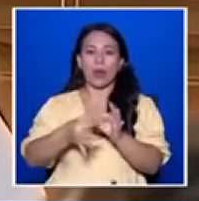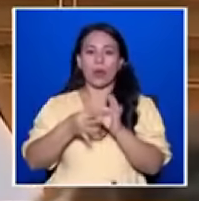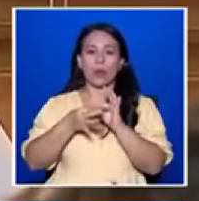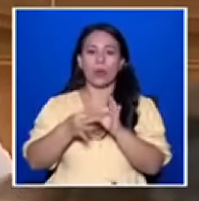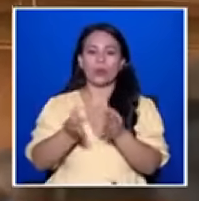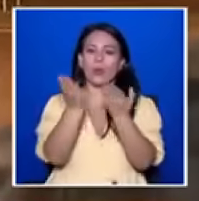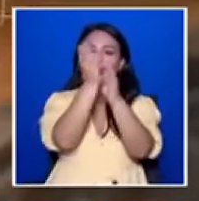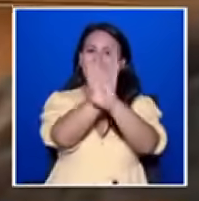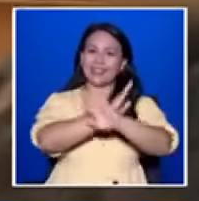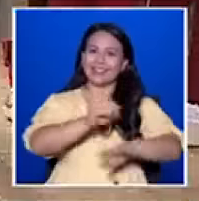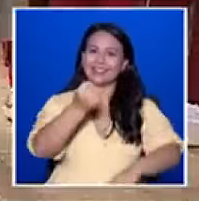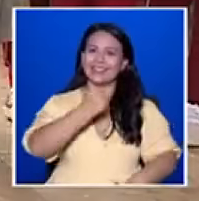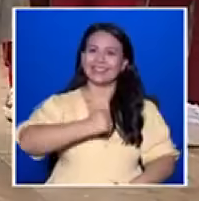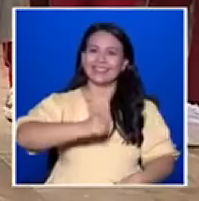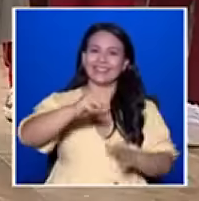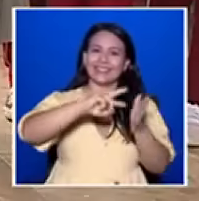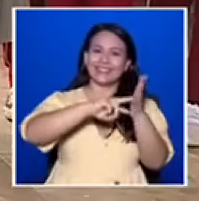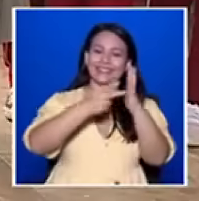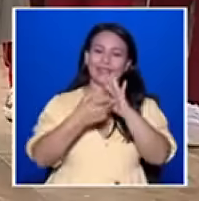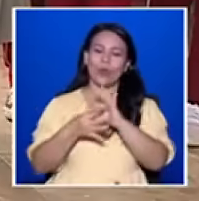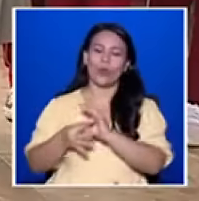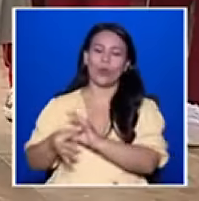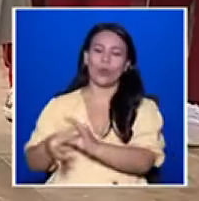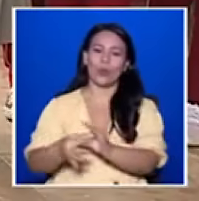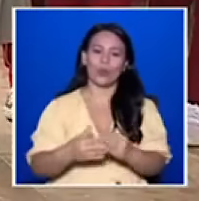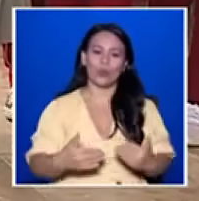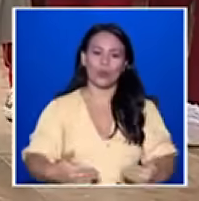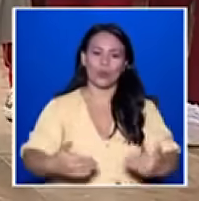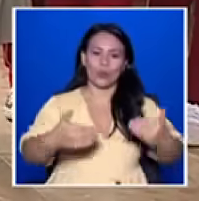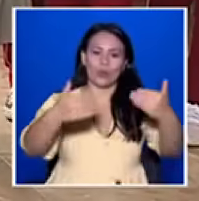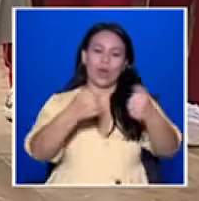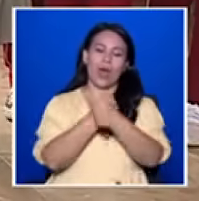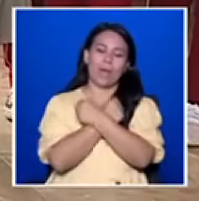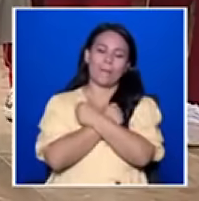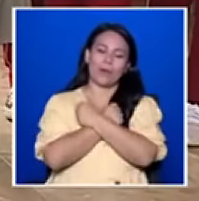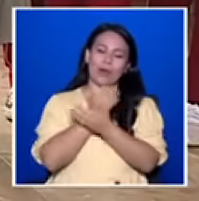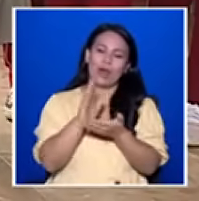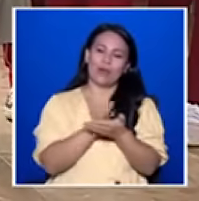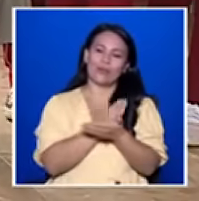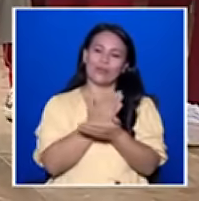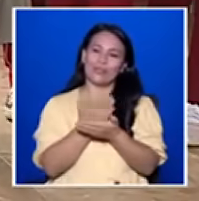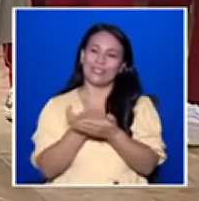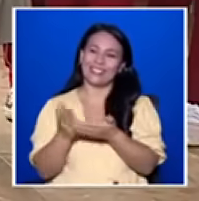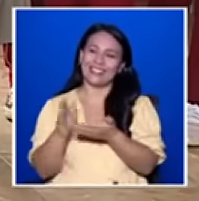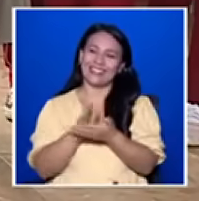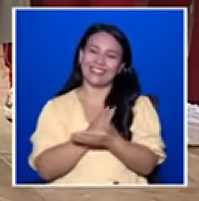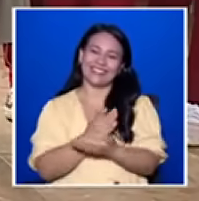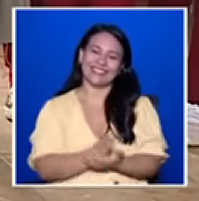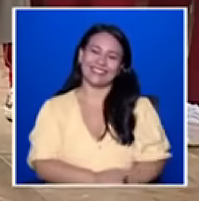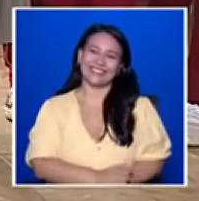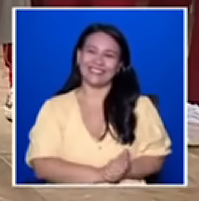para representar la unión, el compañerismo y el amor por la música.